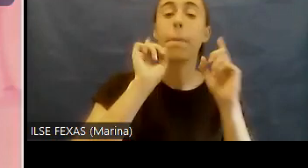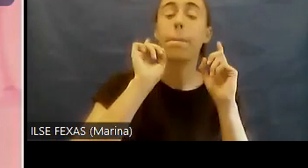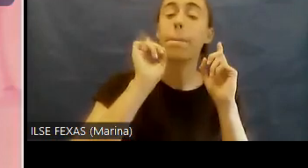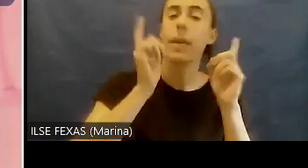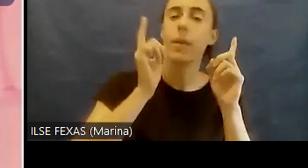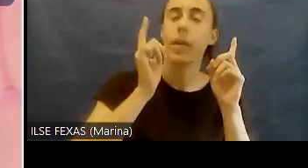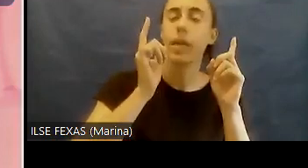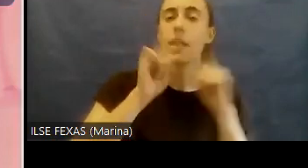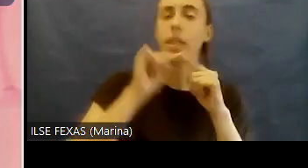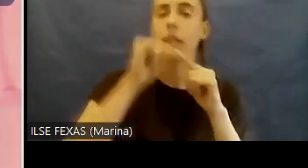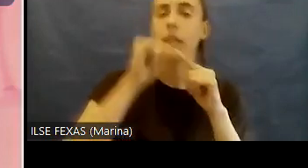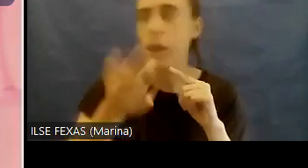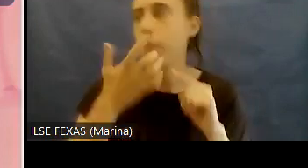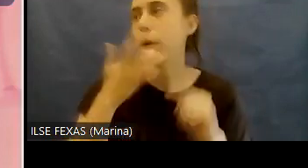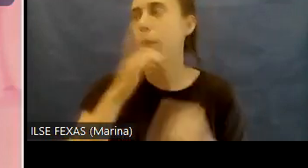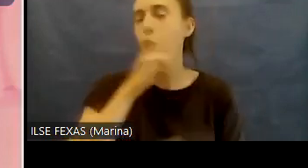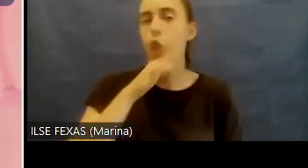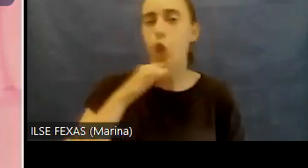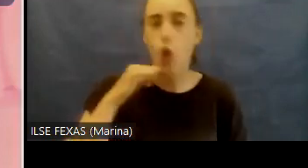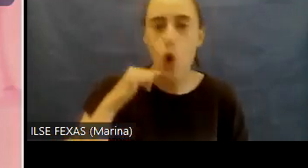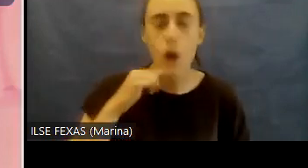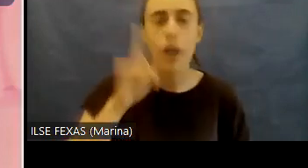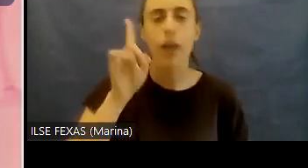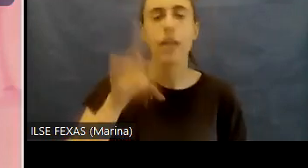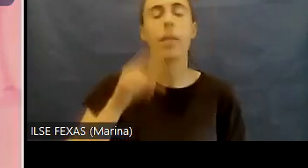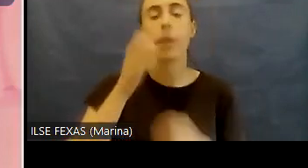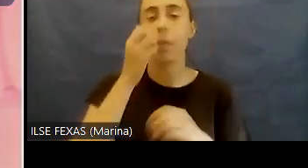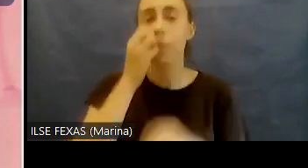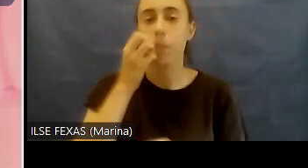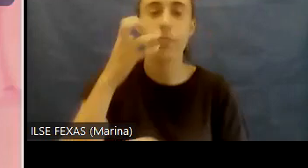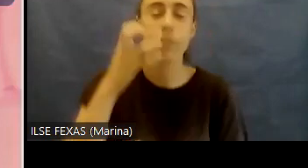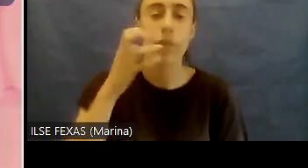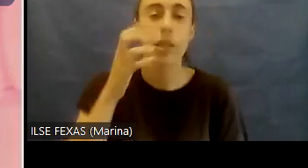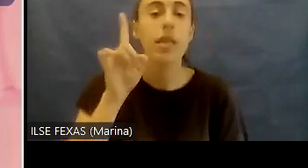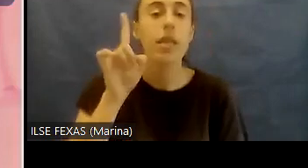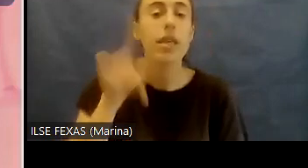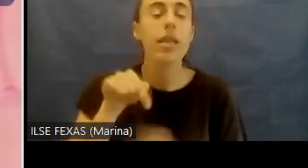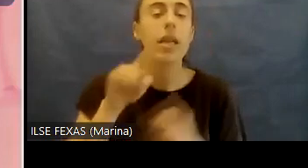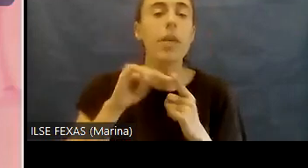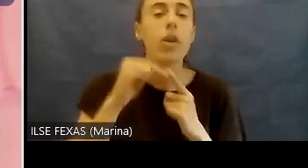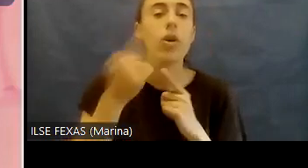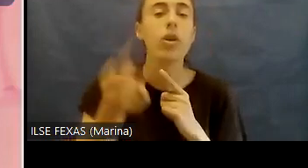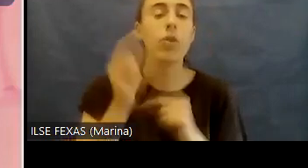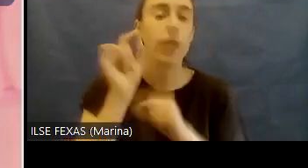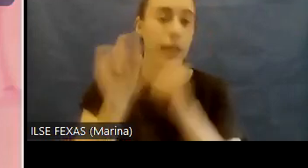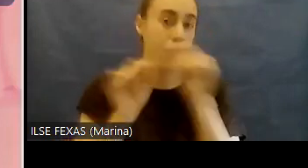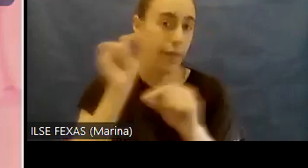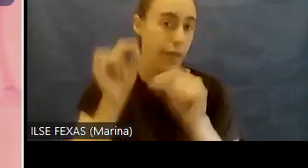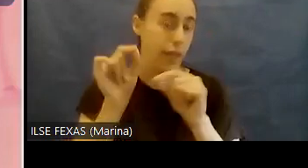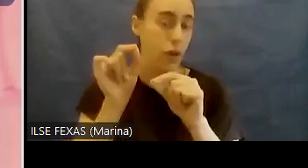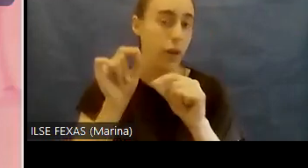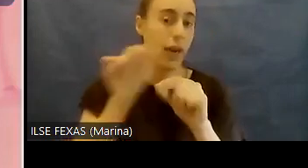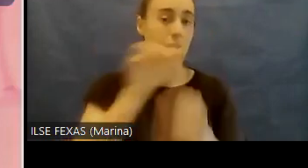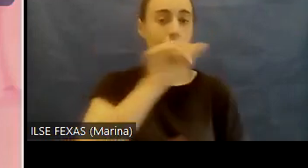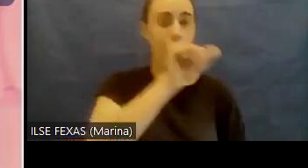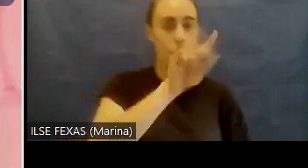complicaciones como pueden ser el dolor, la hiposalivación o incluso una aparición posterior de infección que